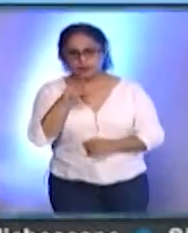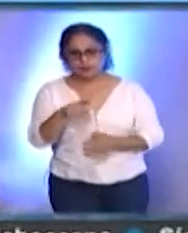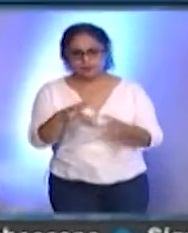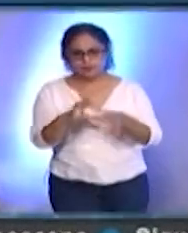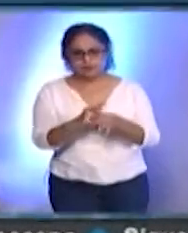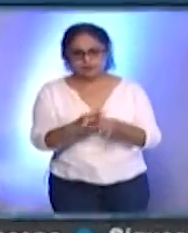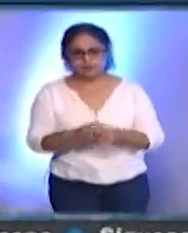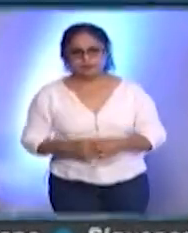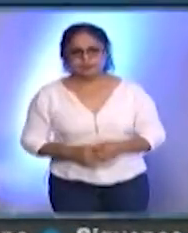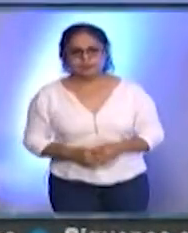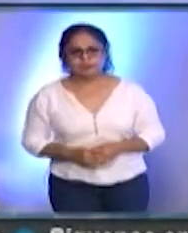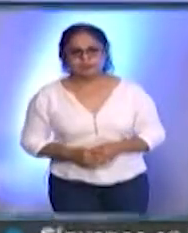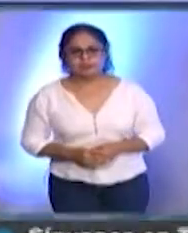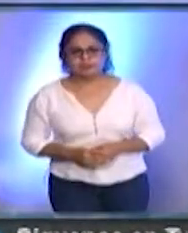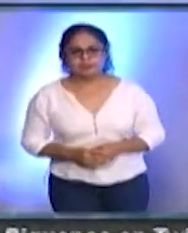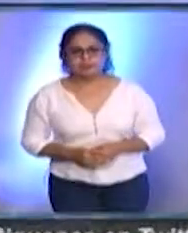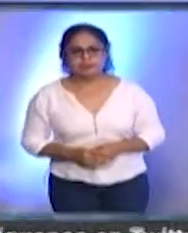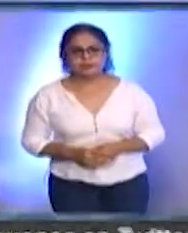Noticias.